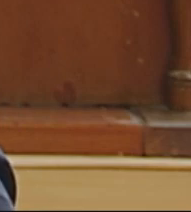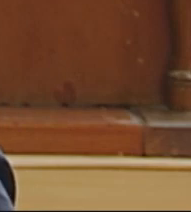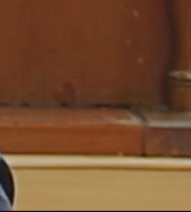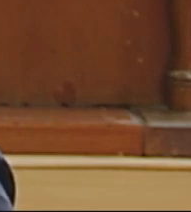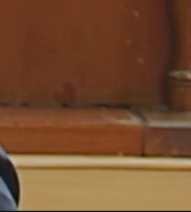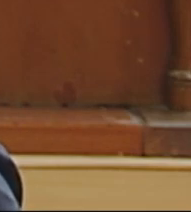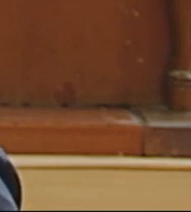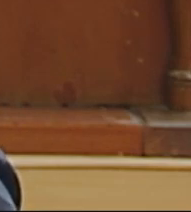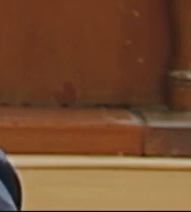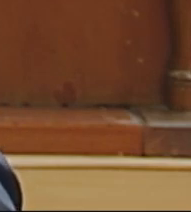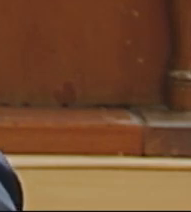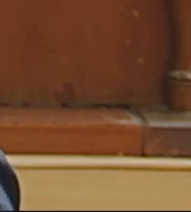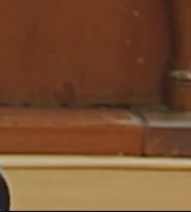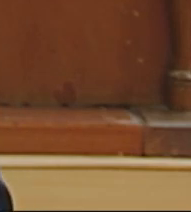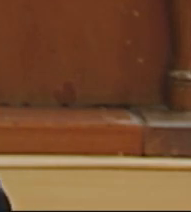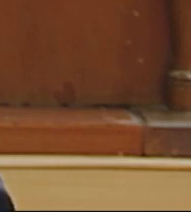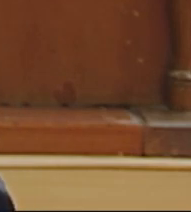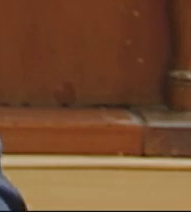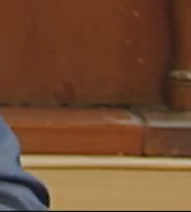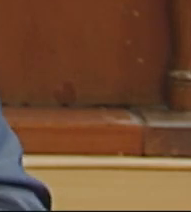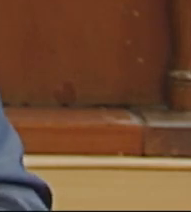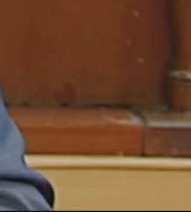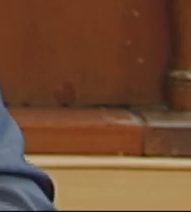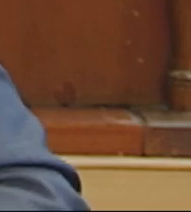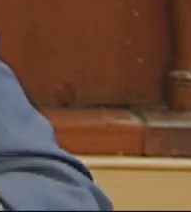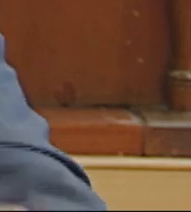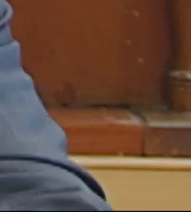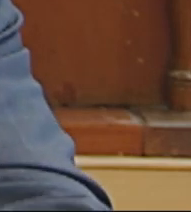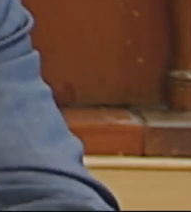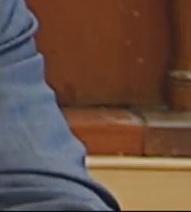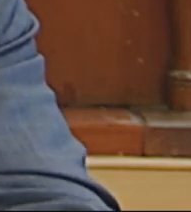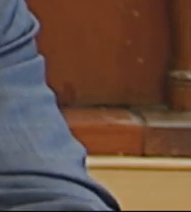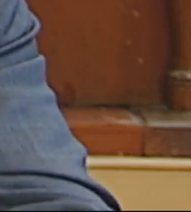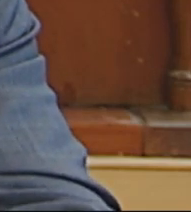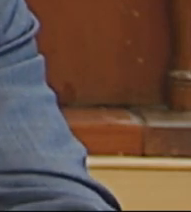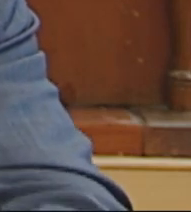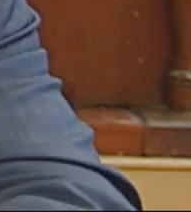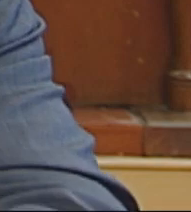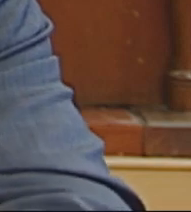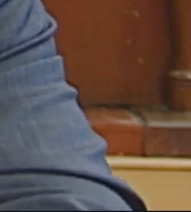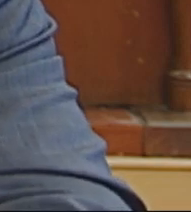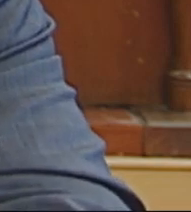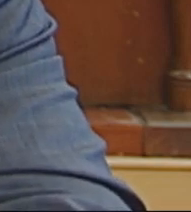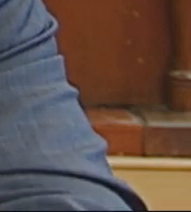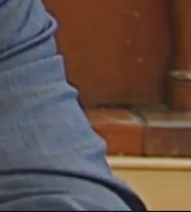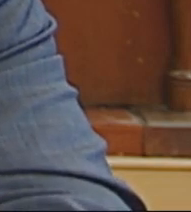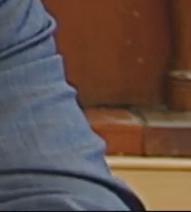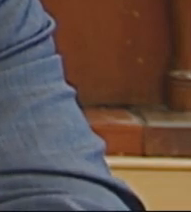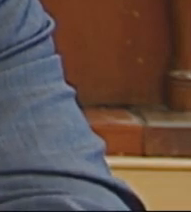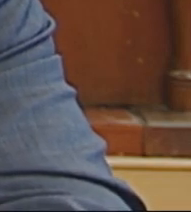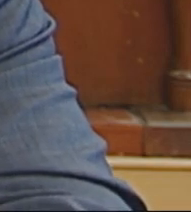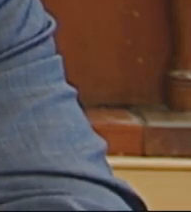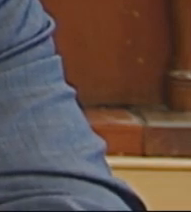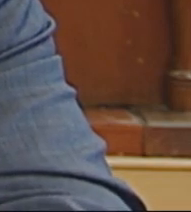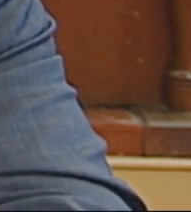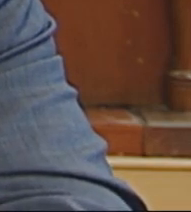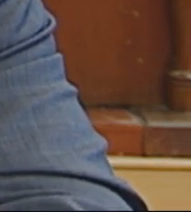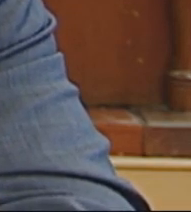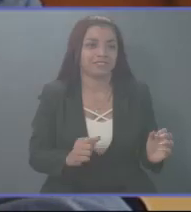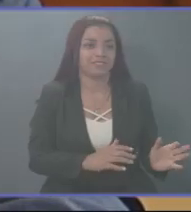Justicia y Seguridad Pública en 2018, un alto porcentaje de la población afectada,